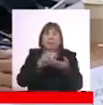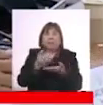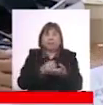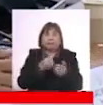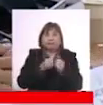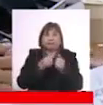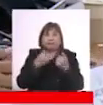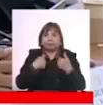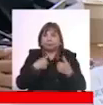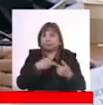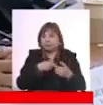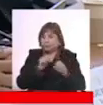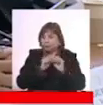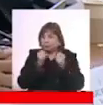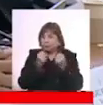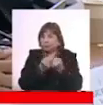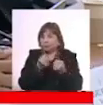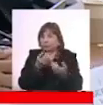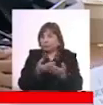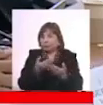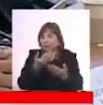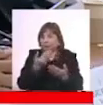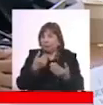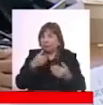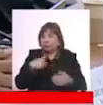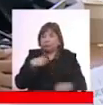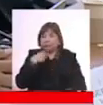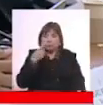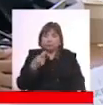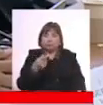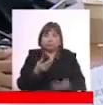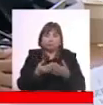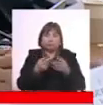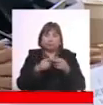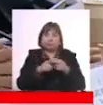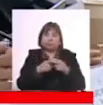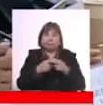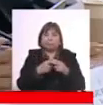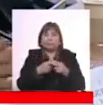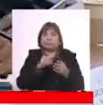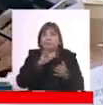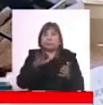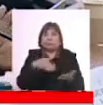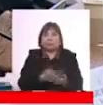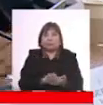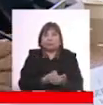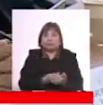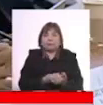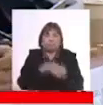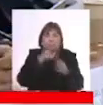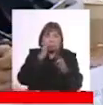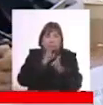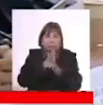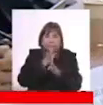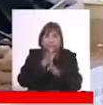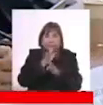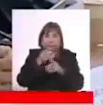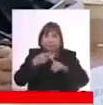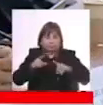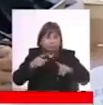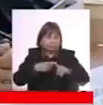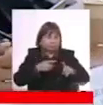el consenso general en esta sesión, sesiones previas, y como usted lo dijo al inicio de la sesión, todos, al margen de